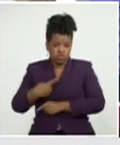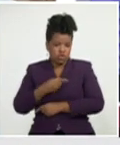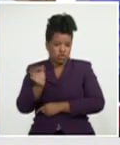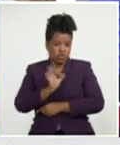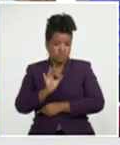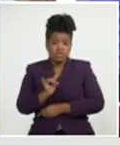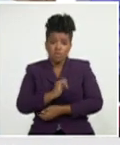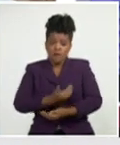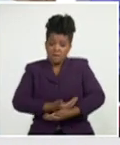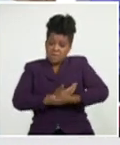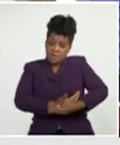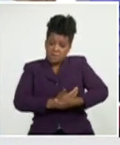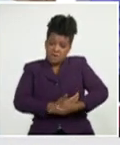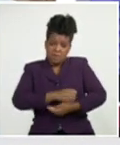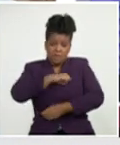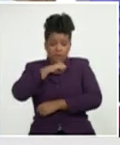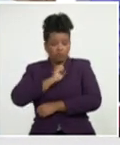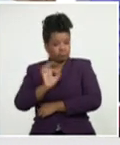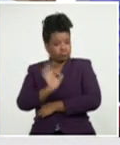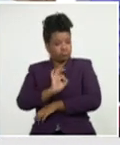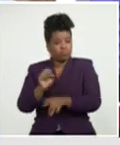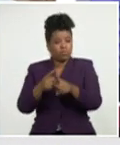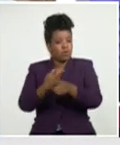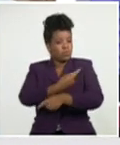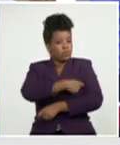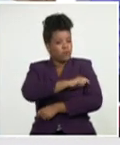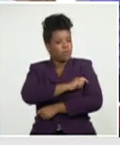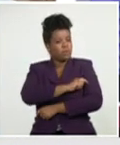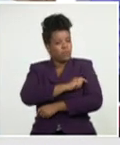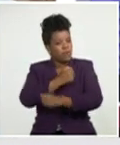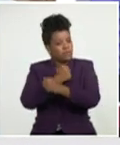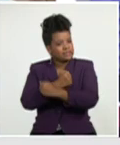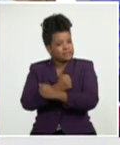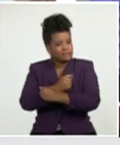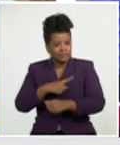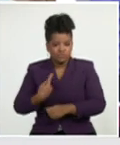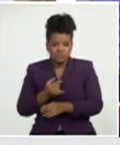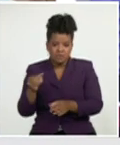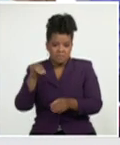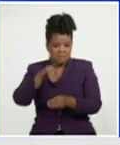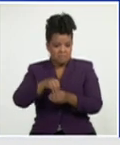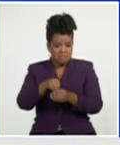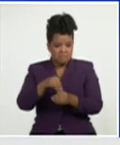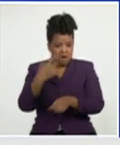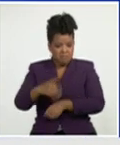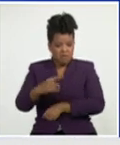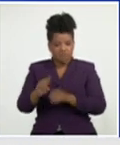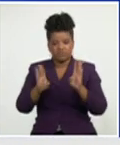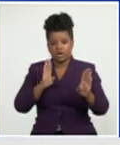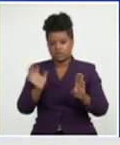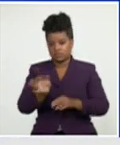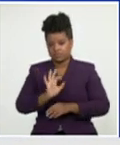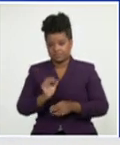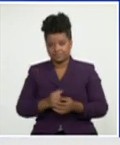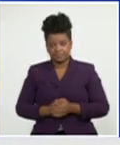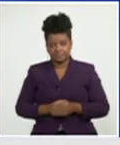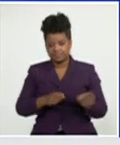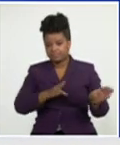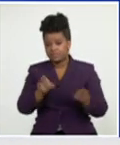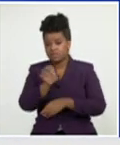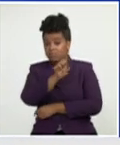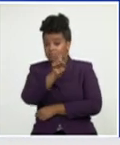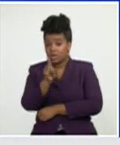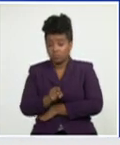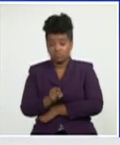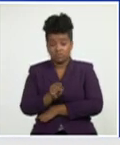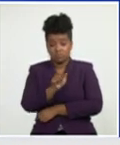población vulnerable y éticamente las poblaciones vulnerables no se pueden incluir en los ensayos clínicos. Una pregunta que nos reiteran varios